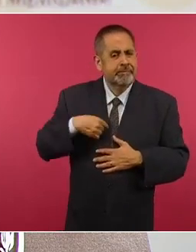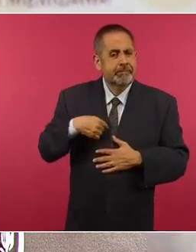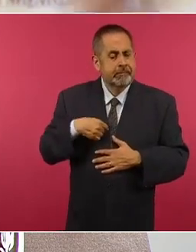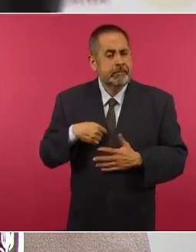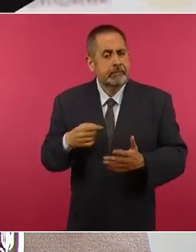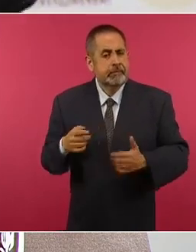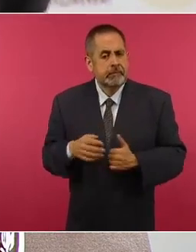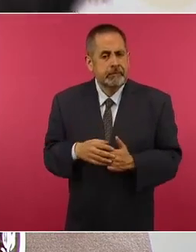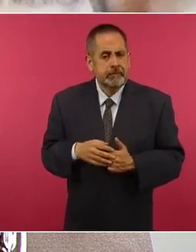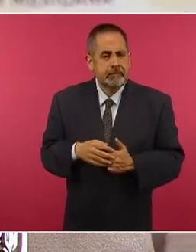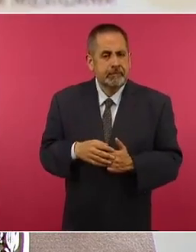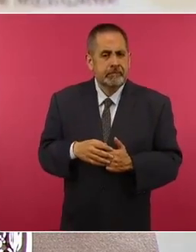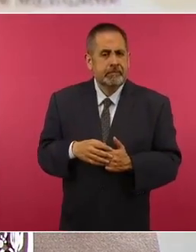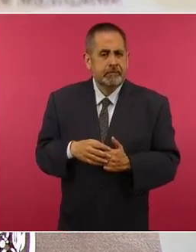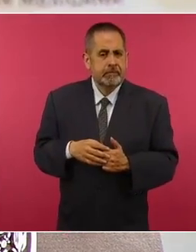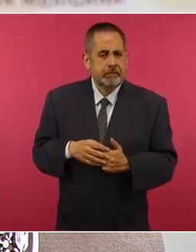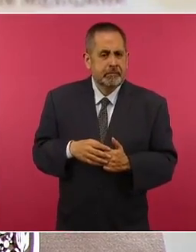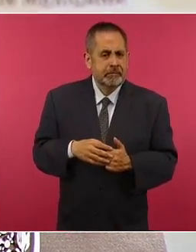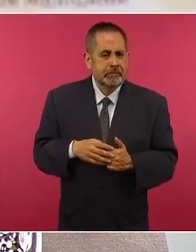de que